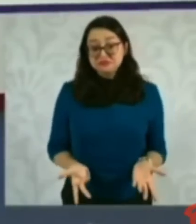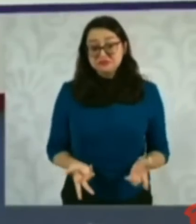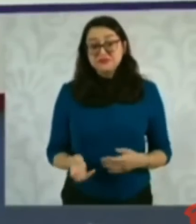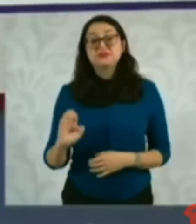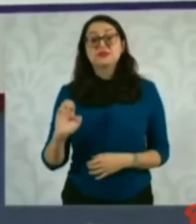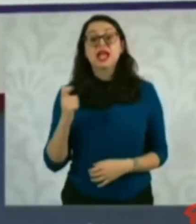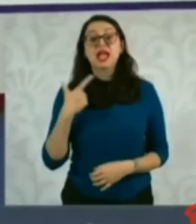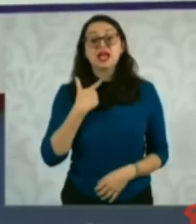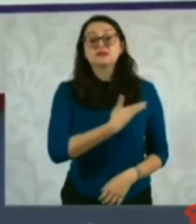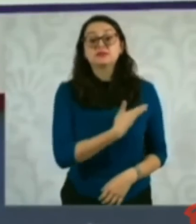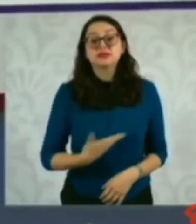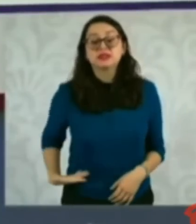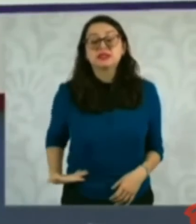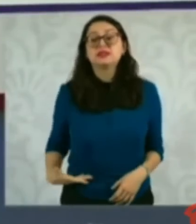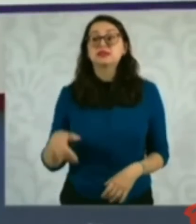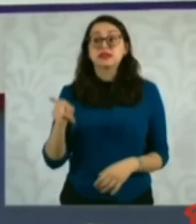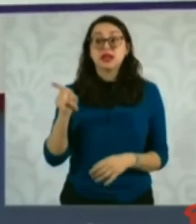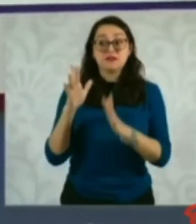expresidente de Francia,